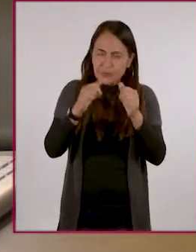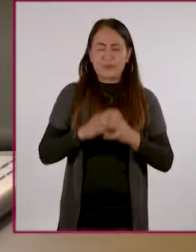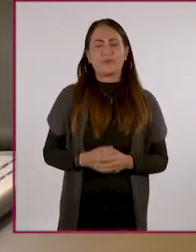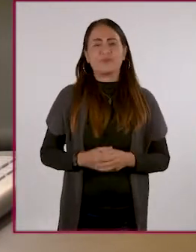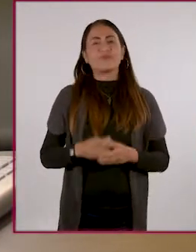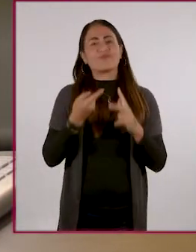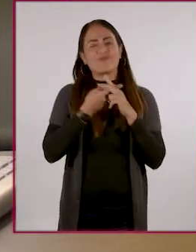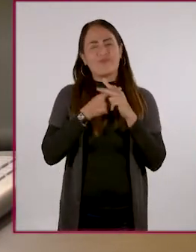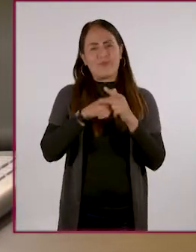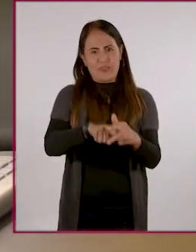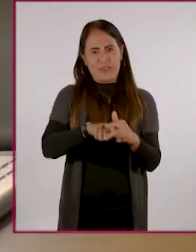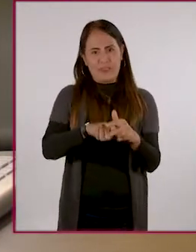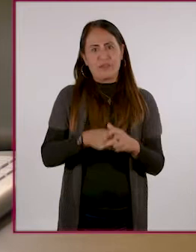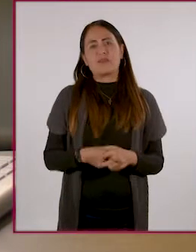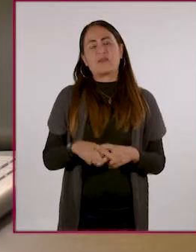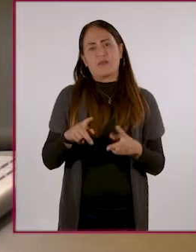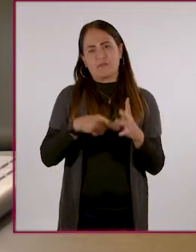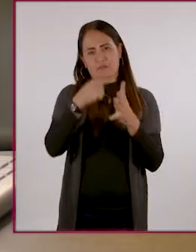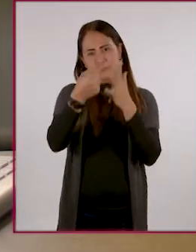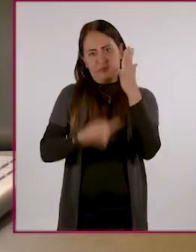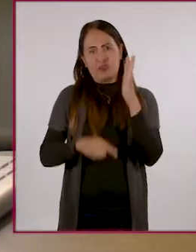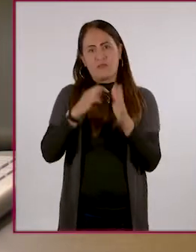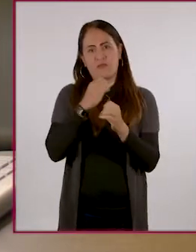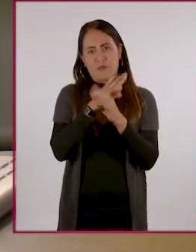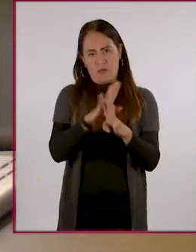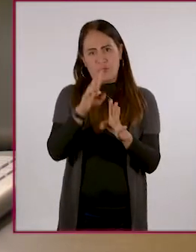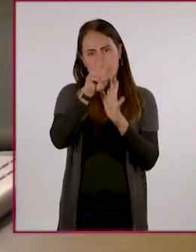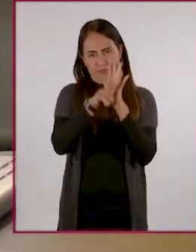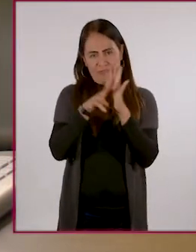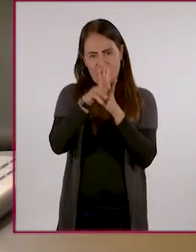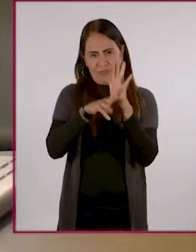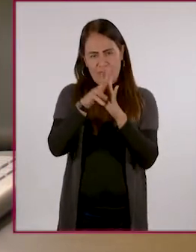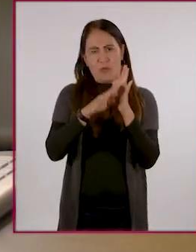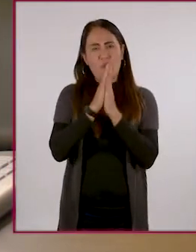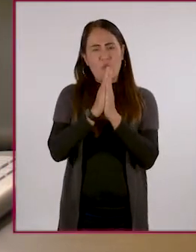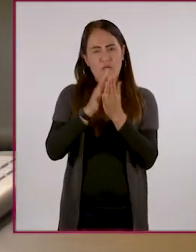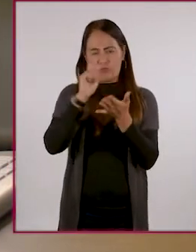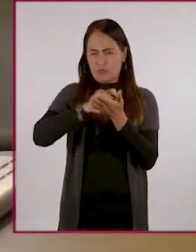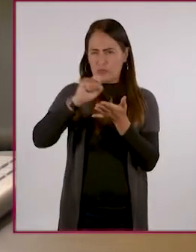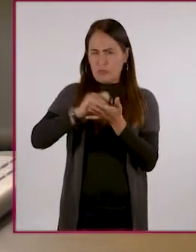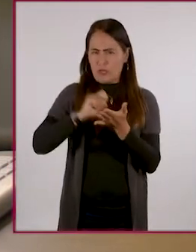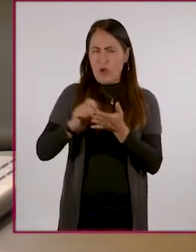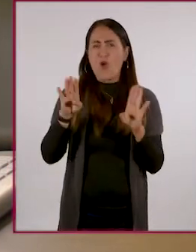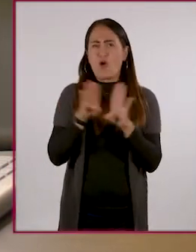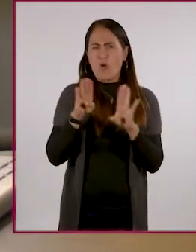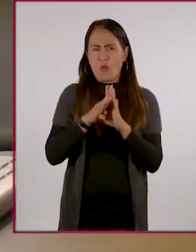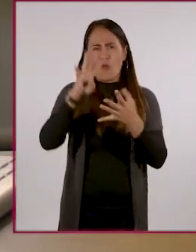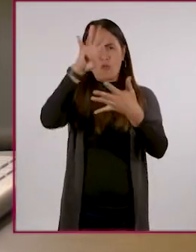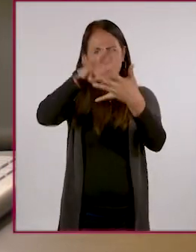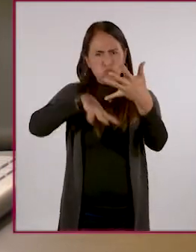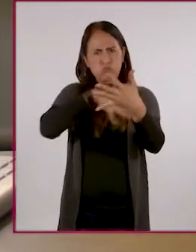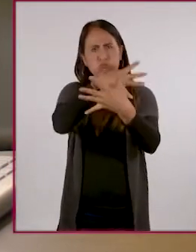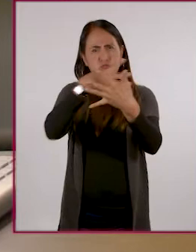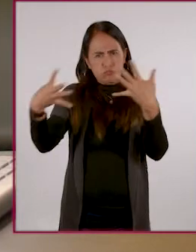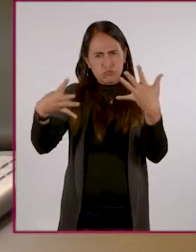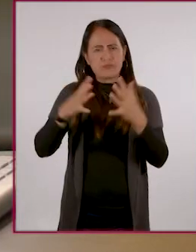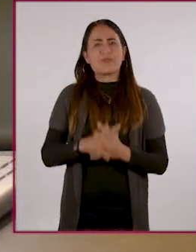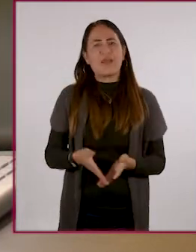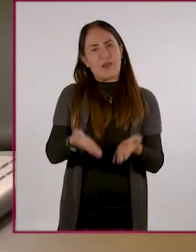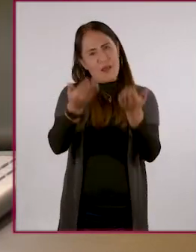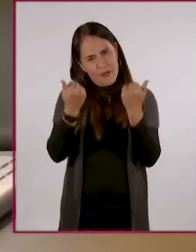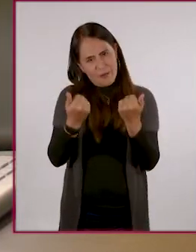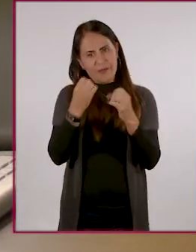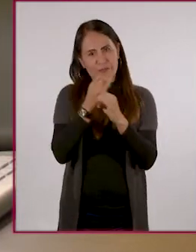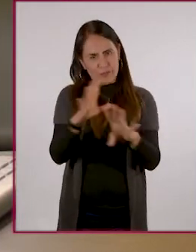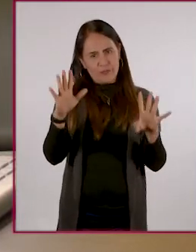pendientes. Vamos a comenzar con un segmento de información digital. No pierdan el apunte de cómo se conforma una hoja de cálculo. Venga